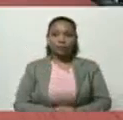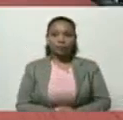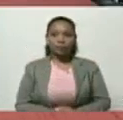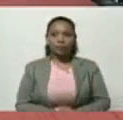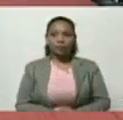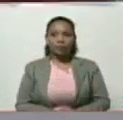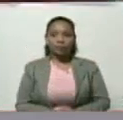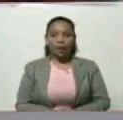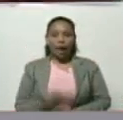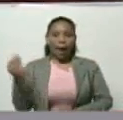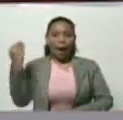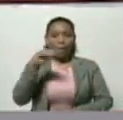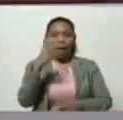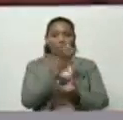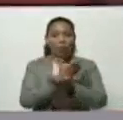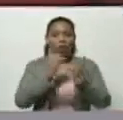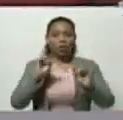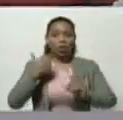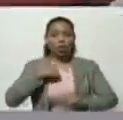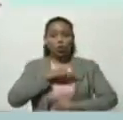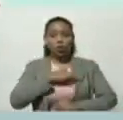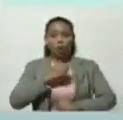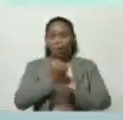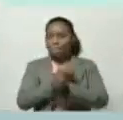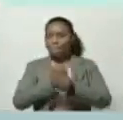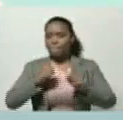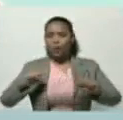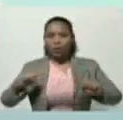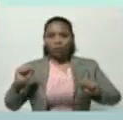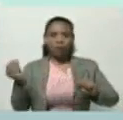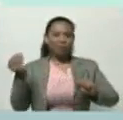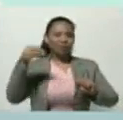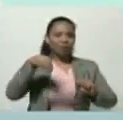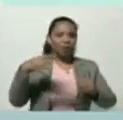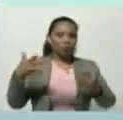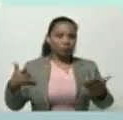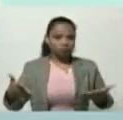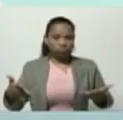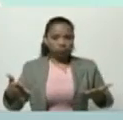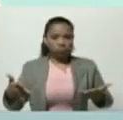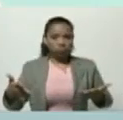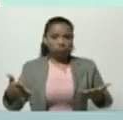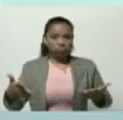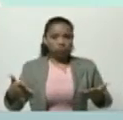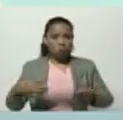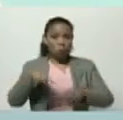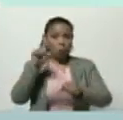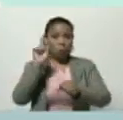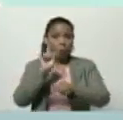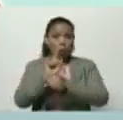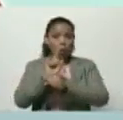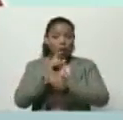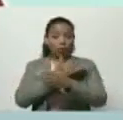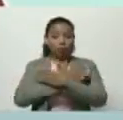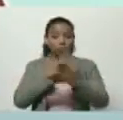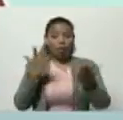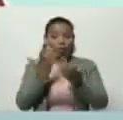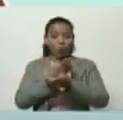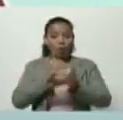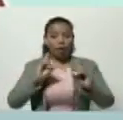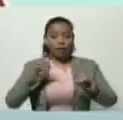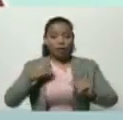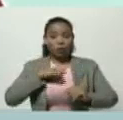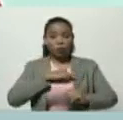Y más democrático que nosotros, imposible. Es más, la única garantía de la democracia somos nosotros.